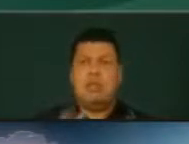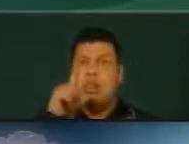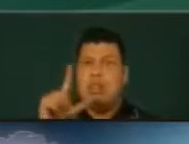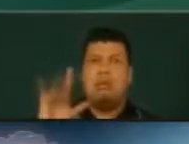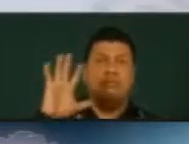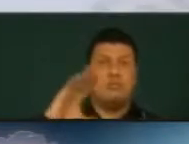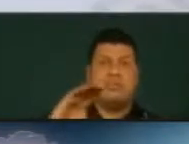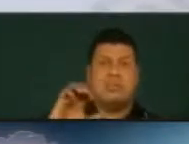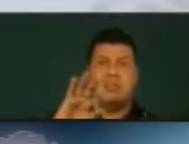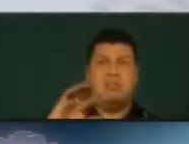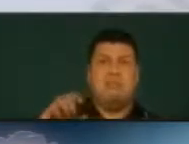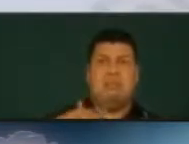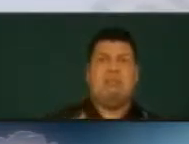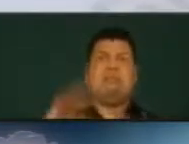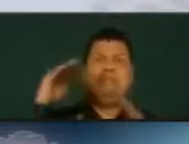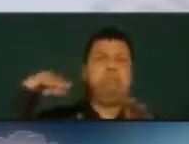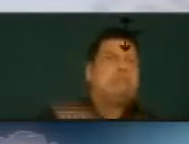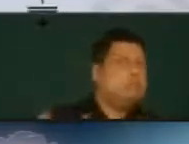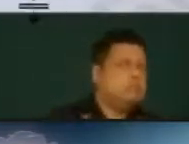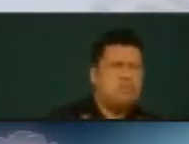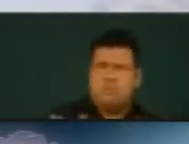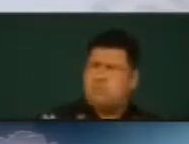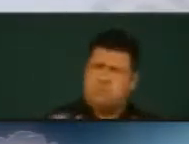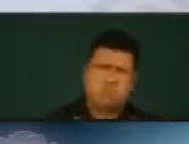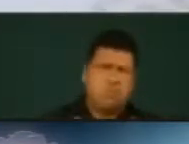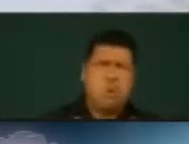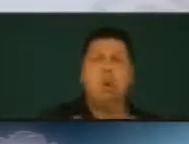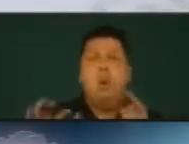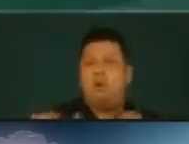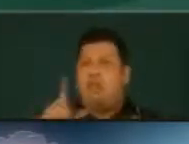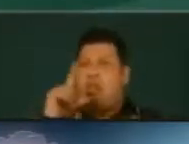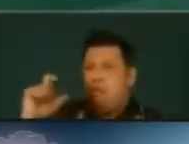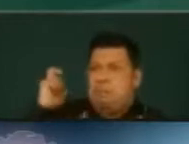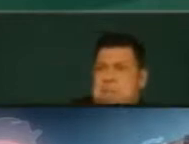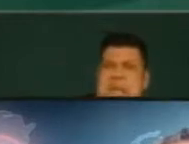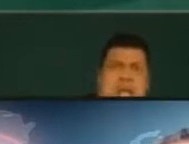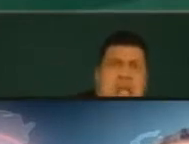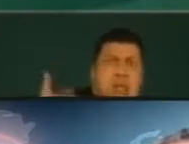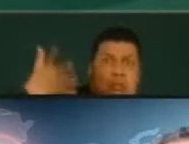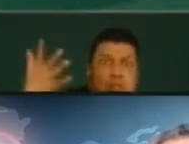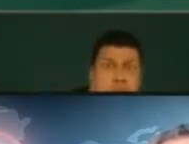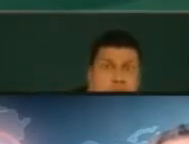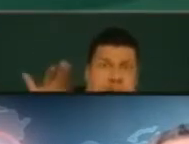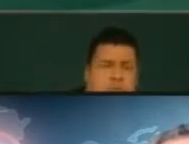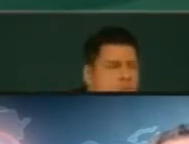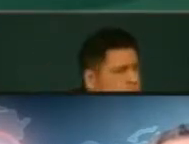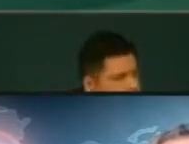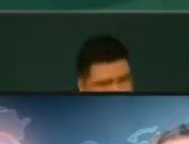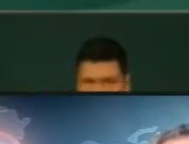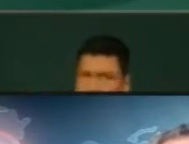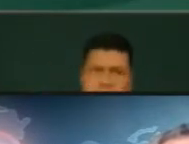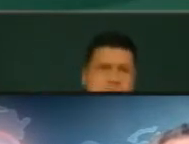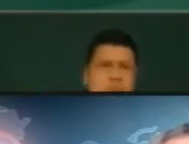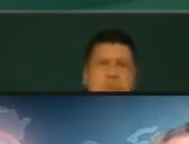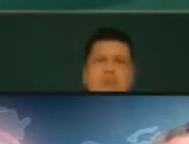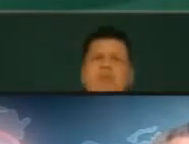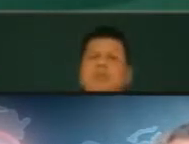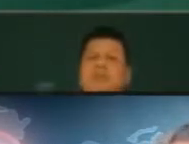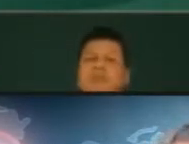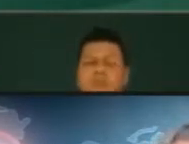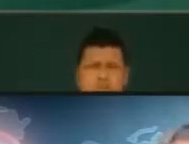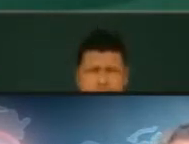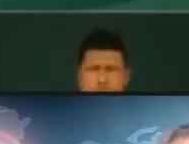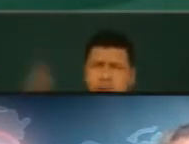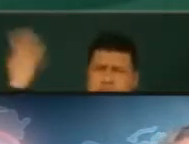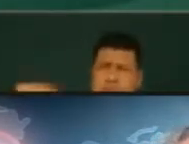ricas. Váyase con ellas y verán cómo va a empezar usted a ver cómo cambia toda